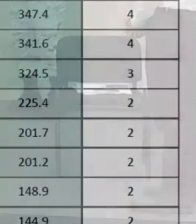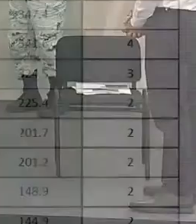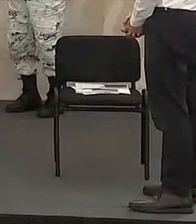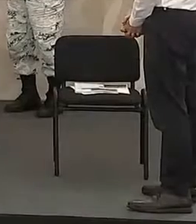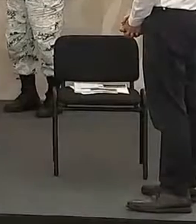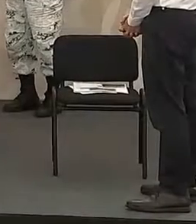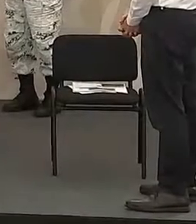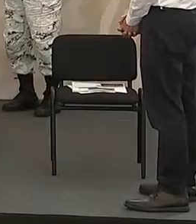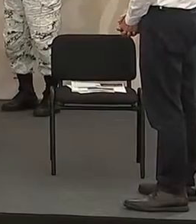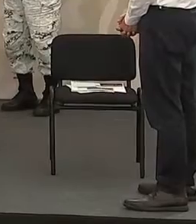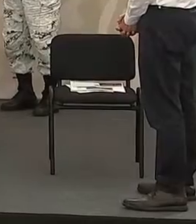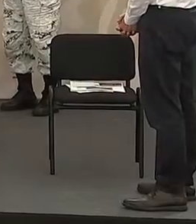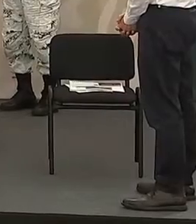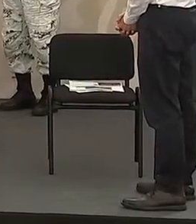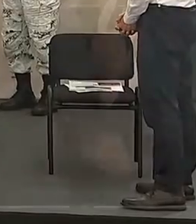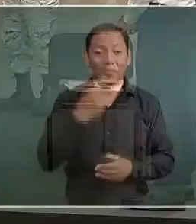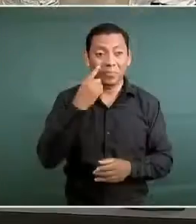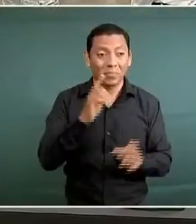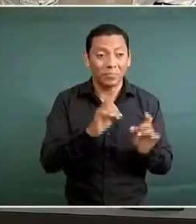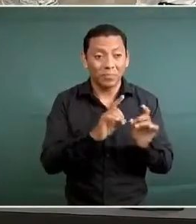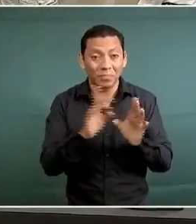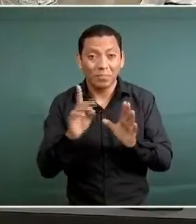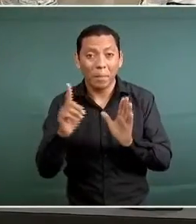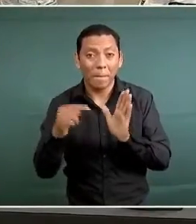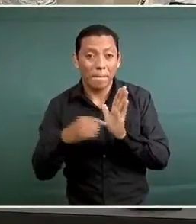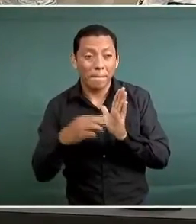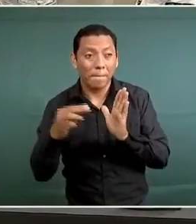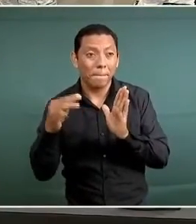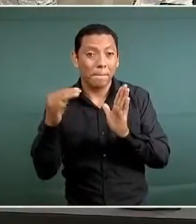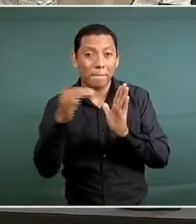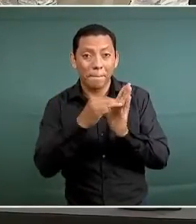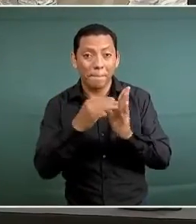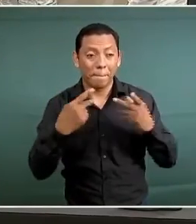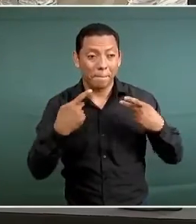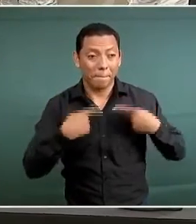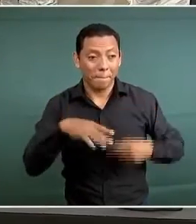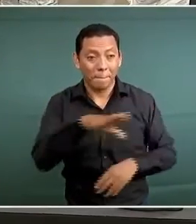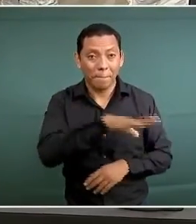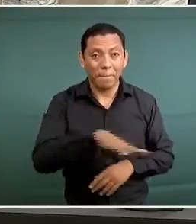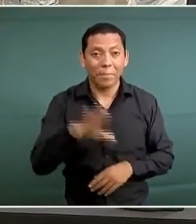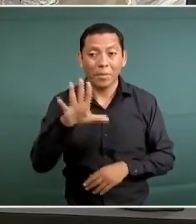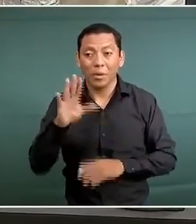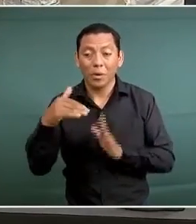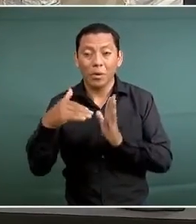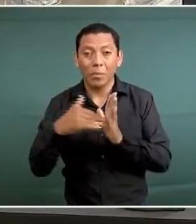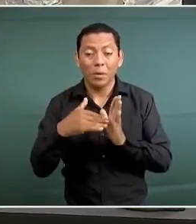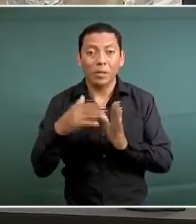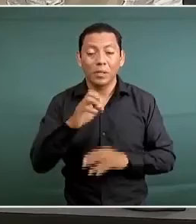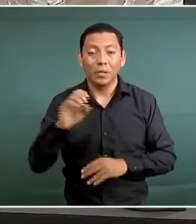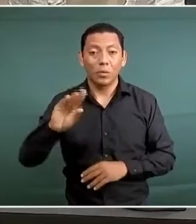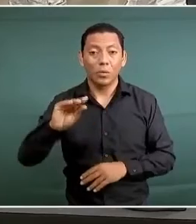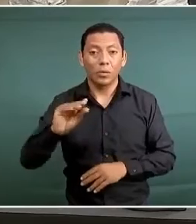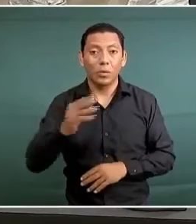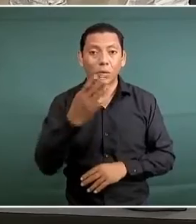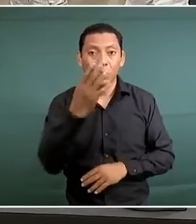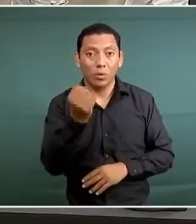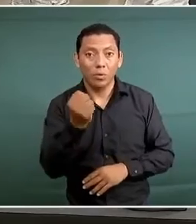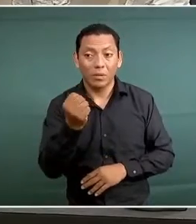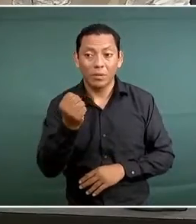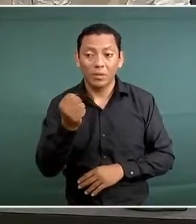casos por millón de habitantes cinco mil quinientos noventa y nueve